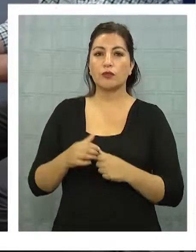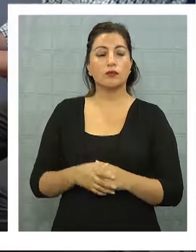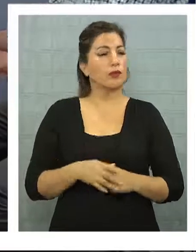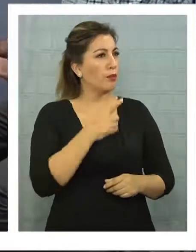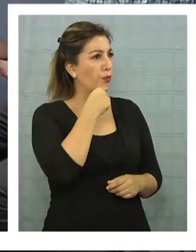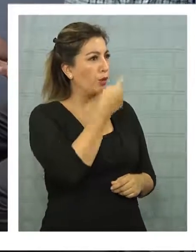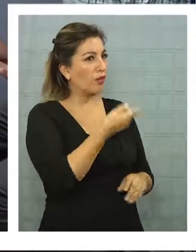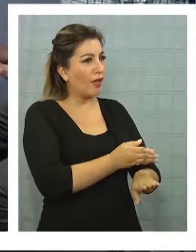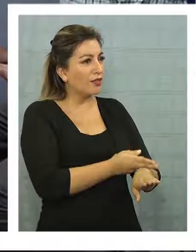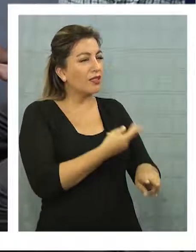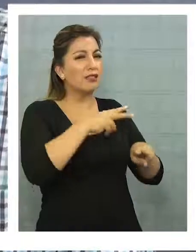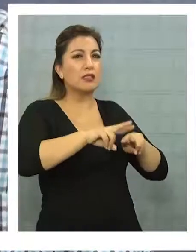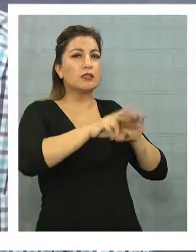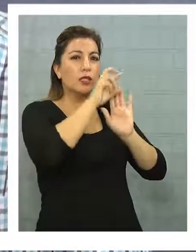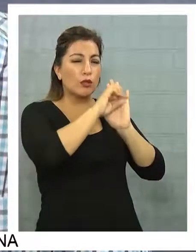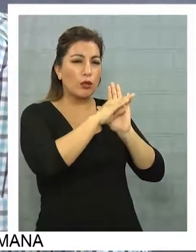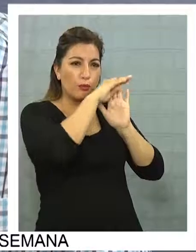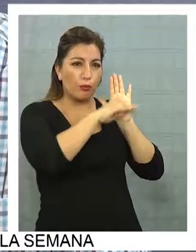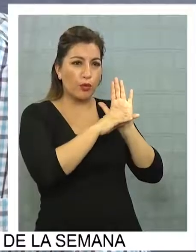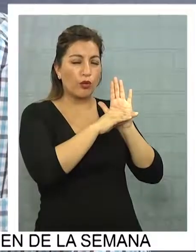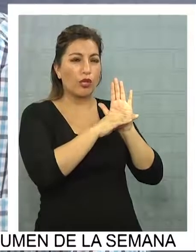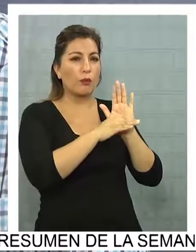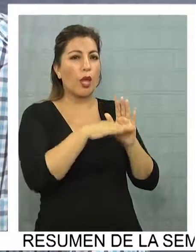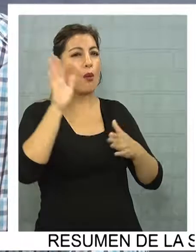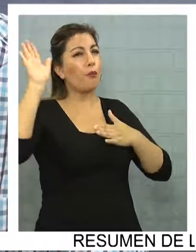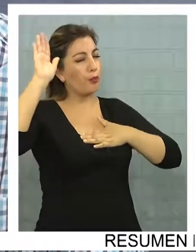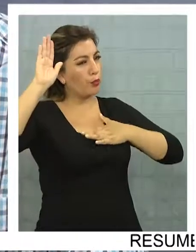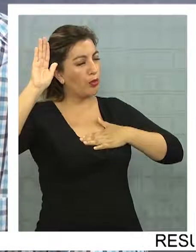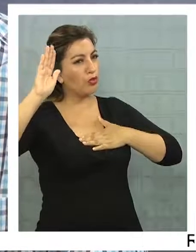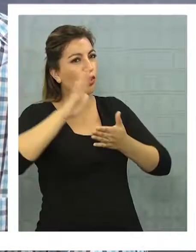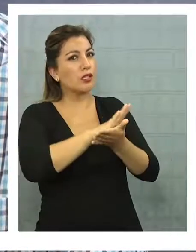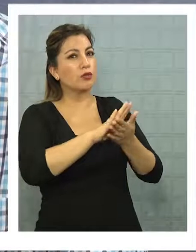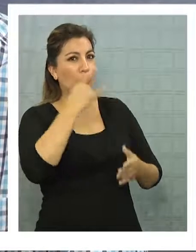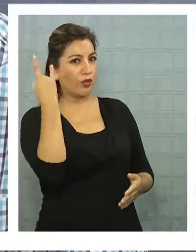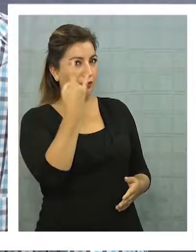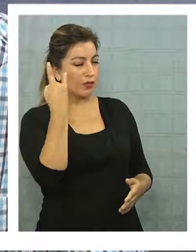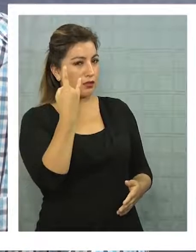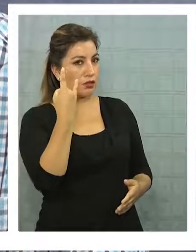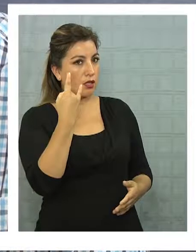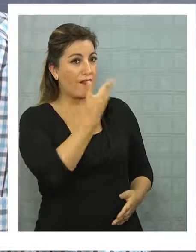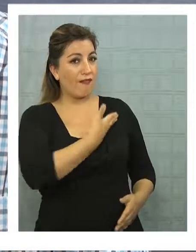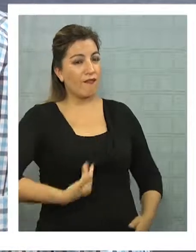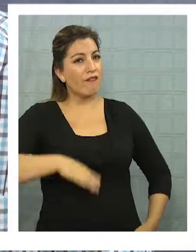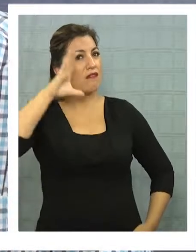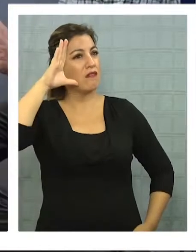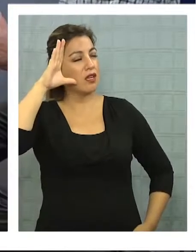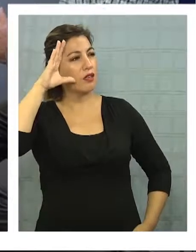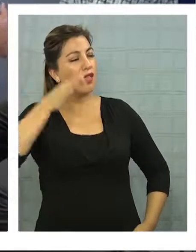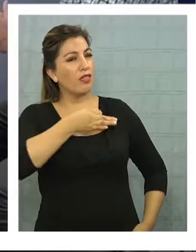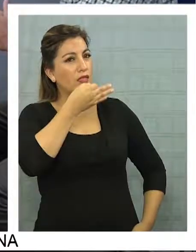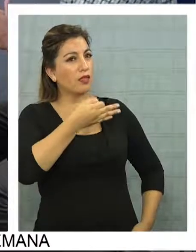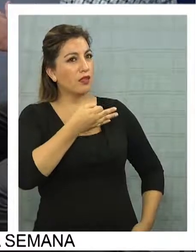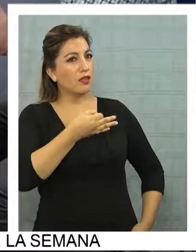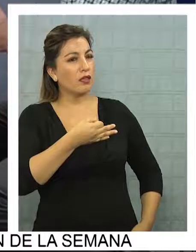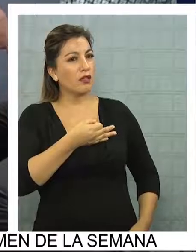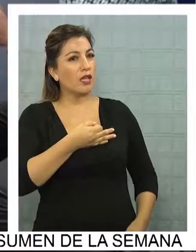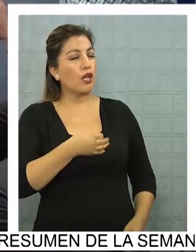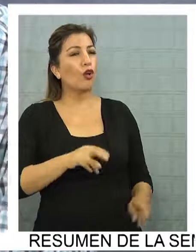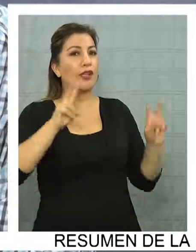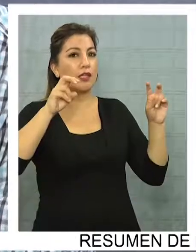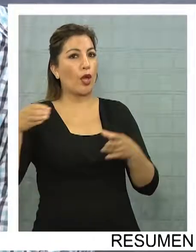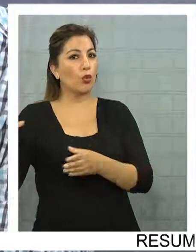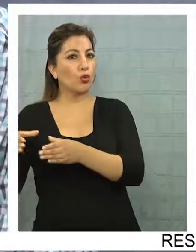encanta compararse con los nórdicos. Pero cualquier país nórdico va a tener un ingreso per cápita bastante mayor al doble